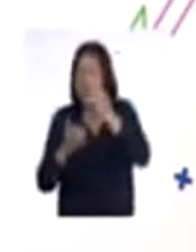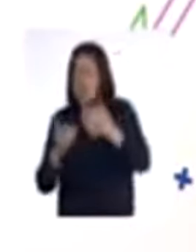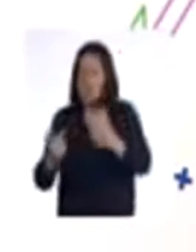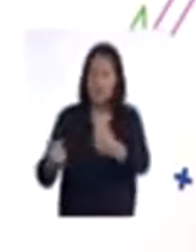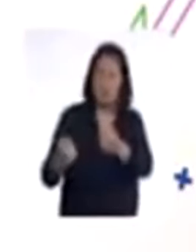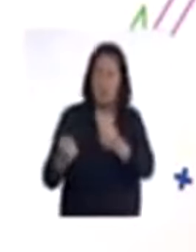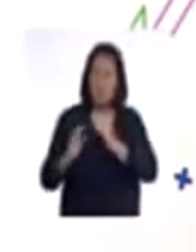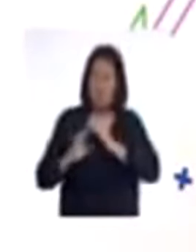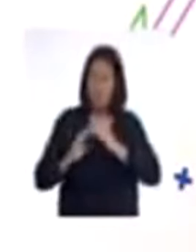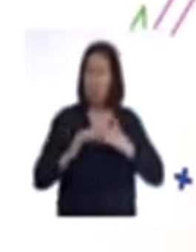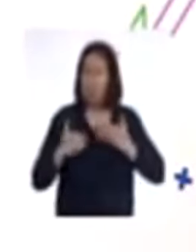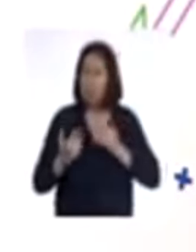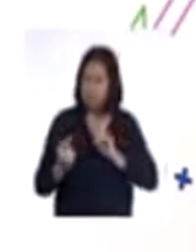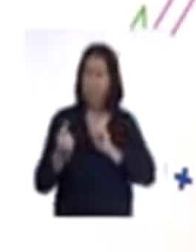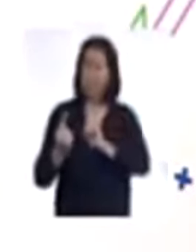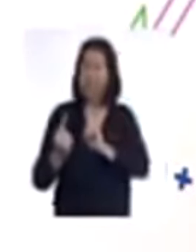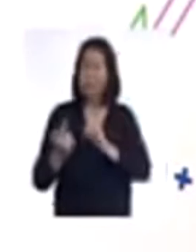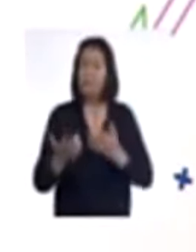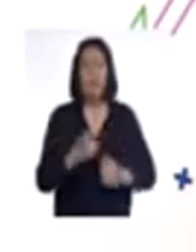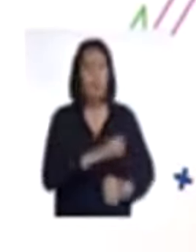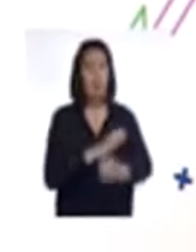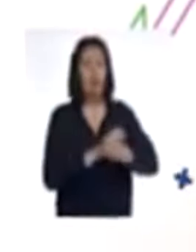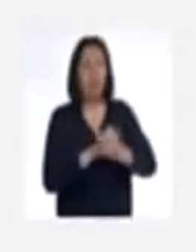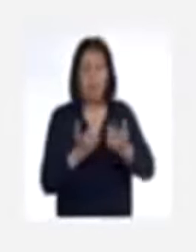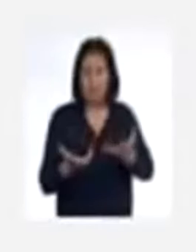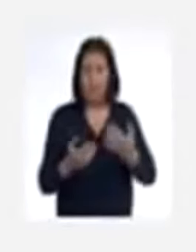para fortalecer nuestras capacidades.